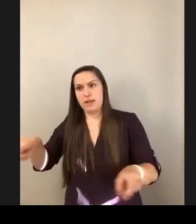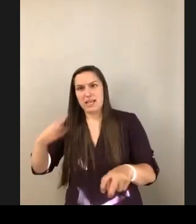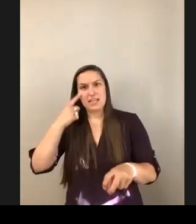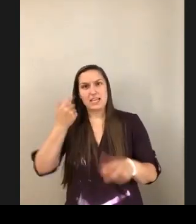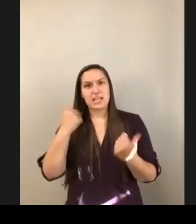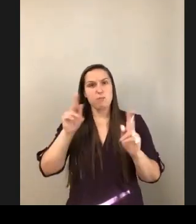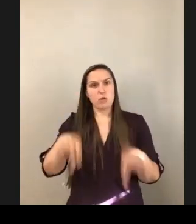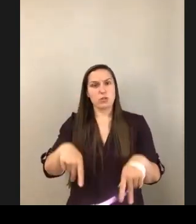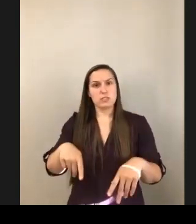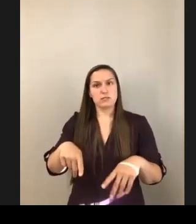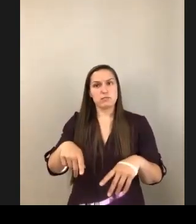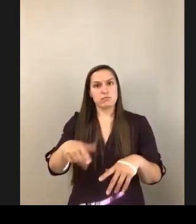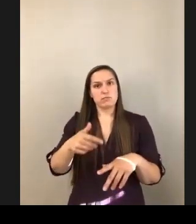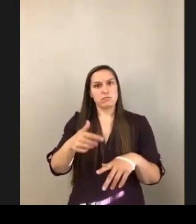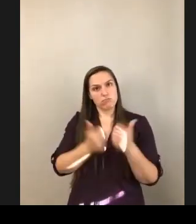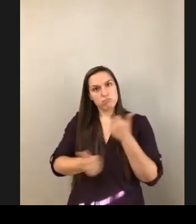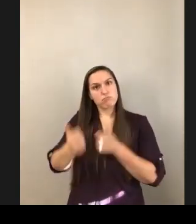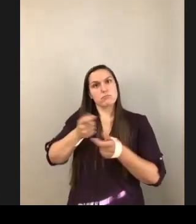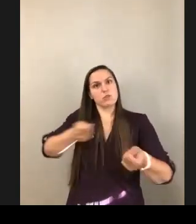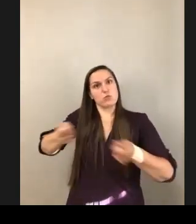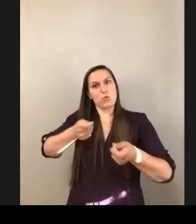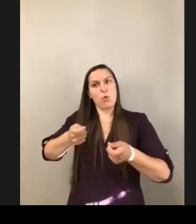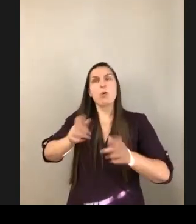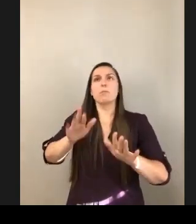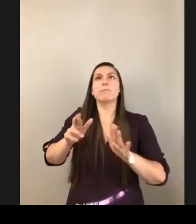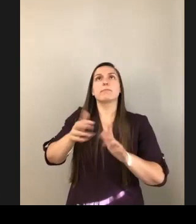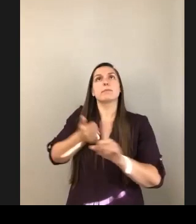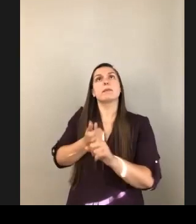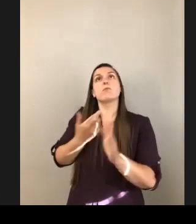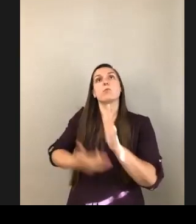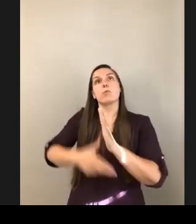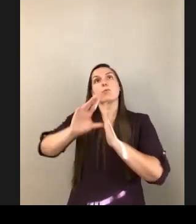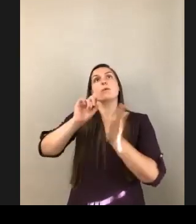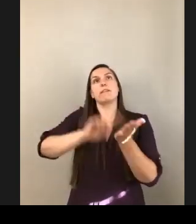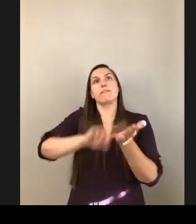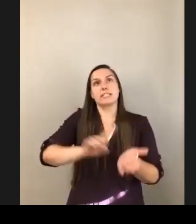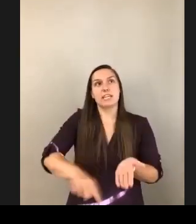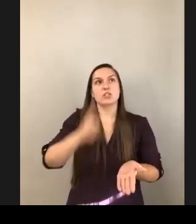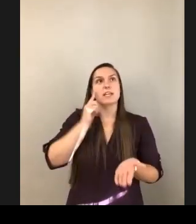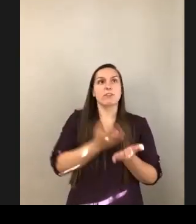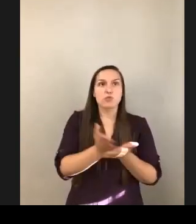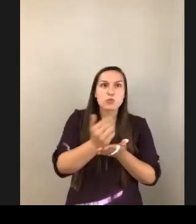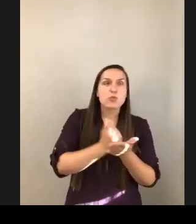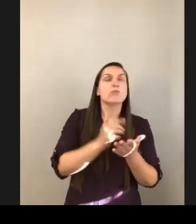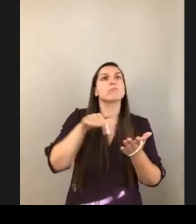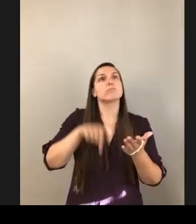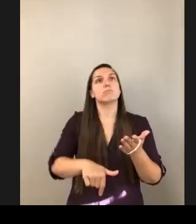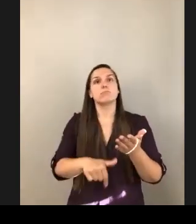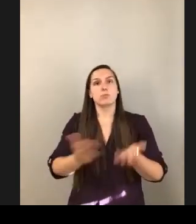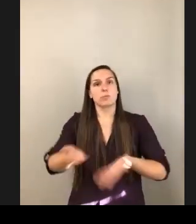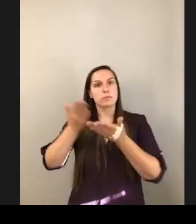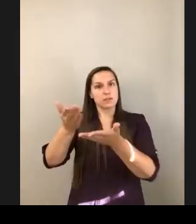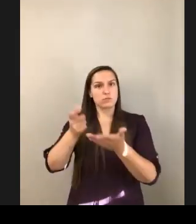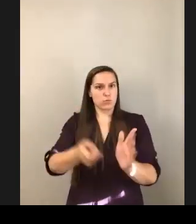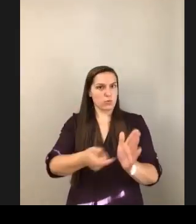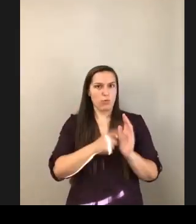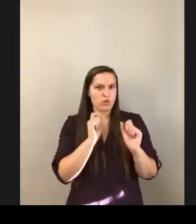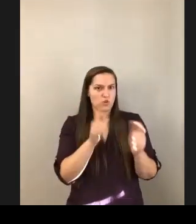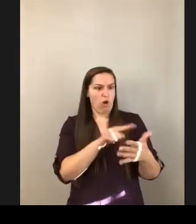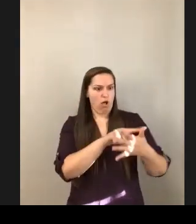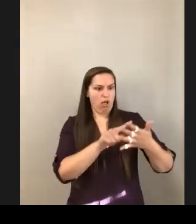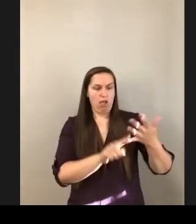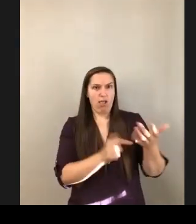del monitor al panel de supervisión, pero es importante repasar la